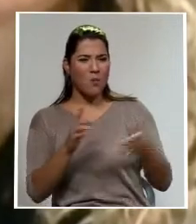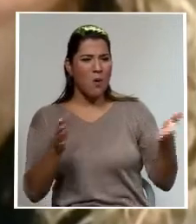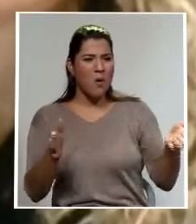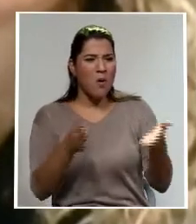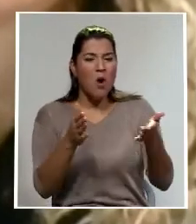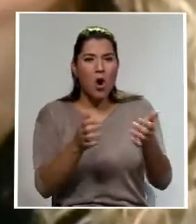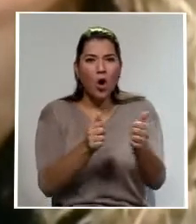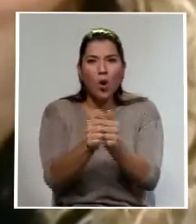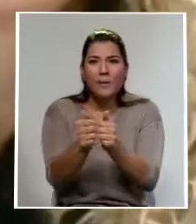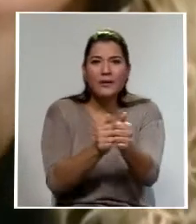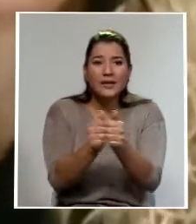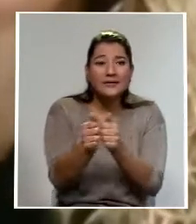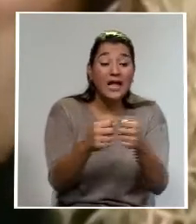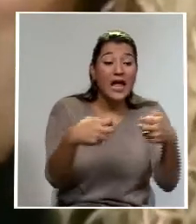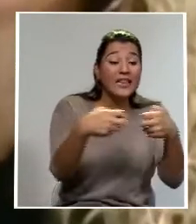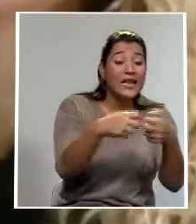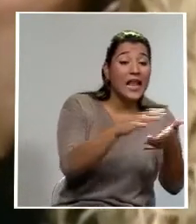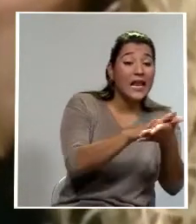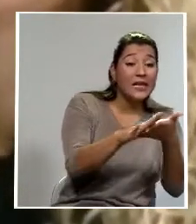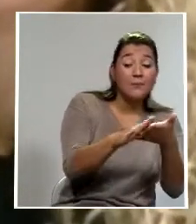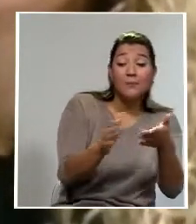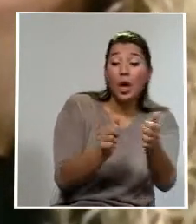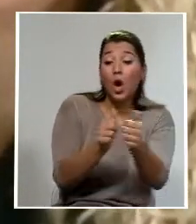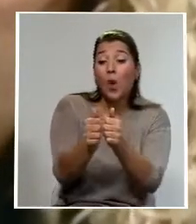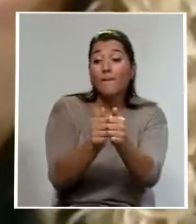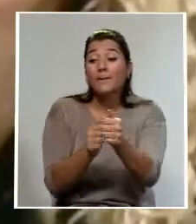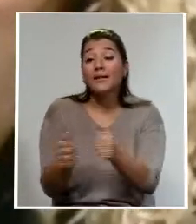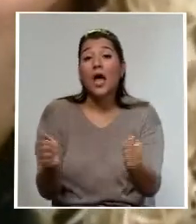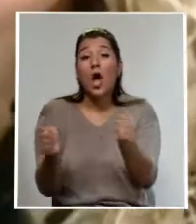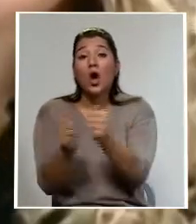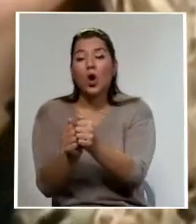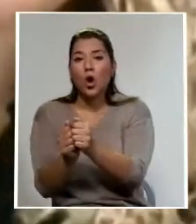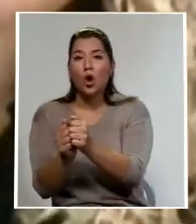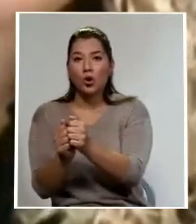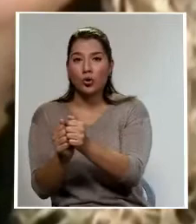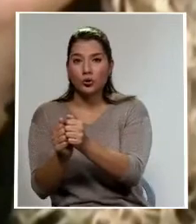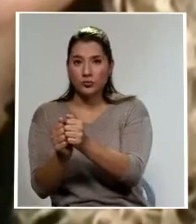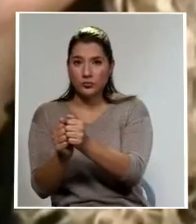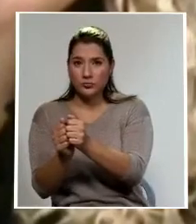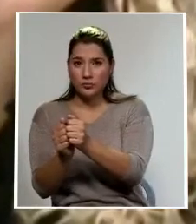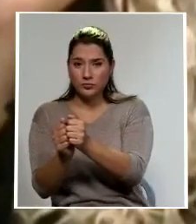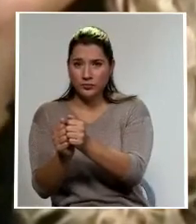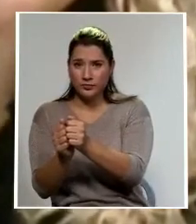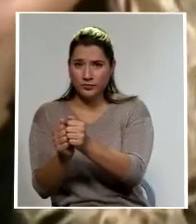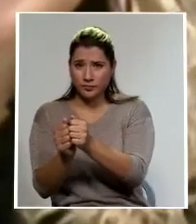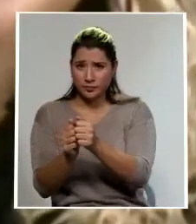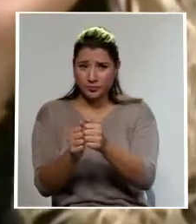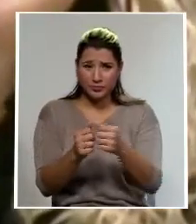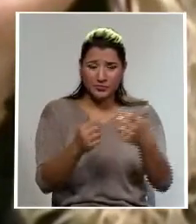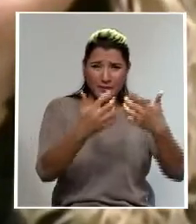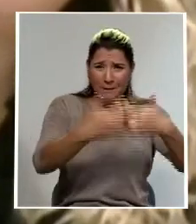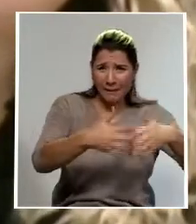autoconsumible limpia con una generación limpia que ya está haciendo el ICE.